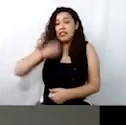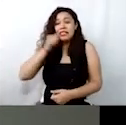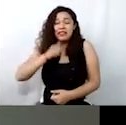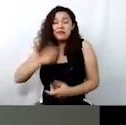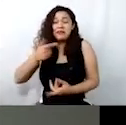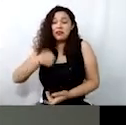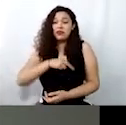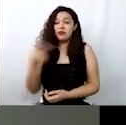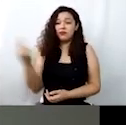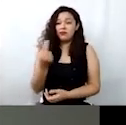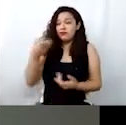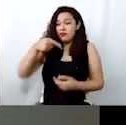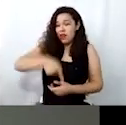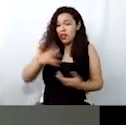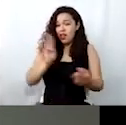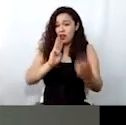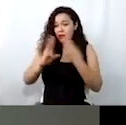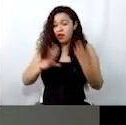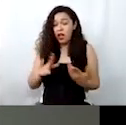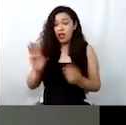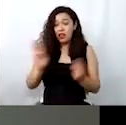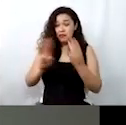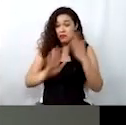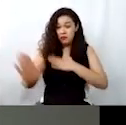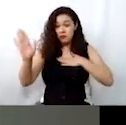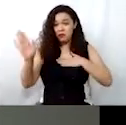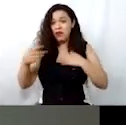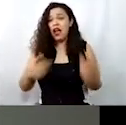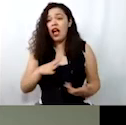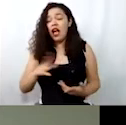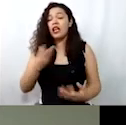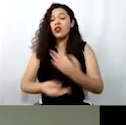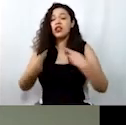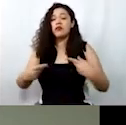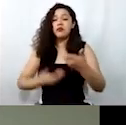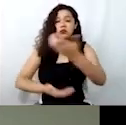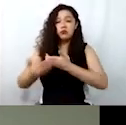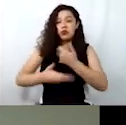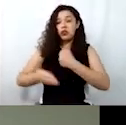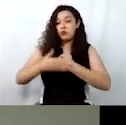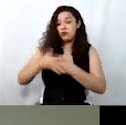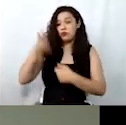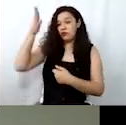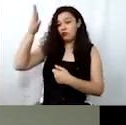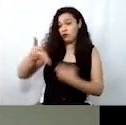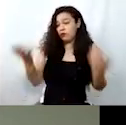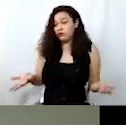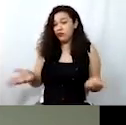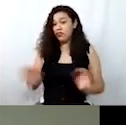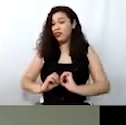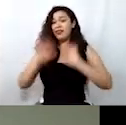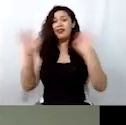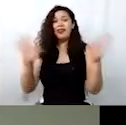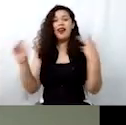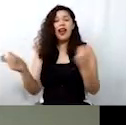cuidemos. Tenemos un compromiso con el planeta y con las personas que lo compartimos y lo compartiremos. Sí, seguramente algún día encontraremos